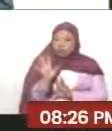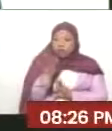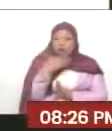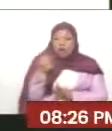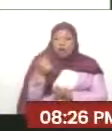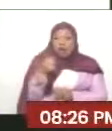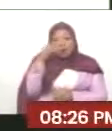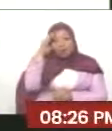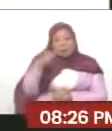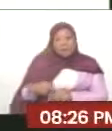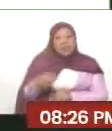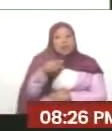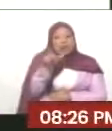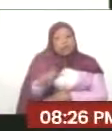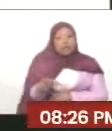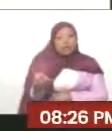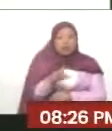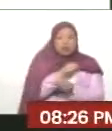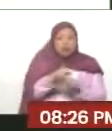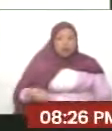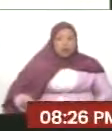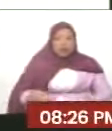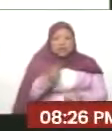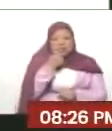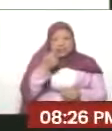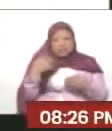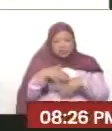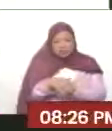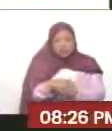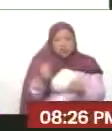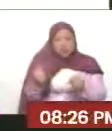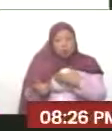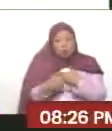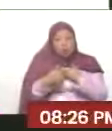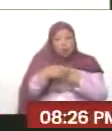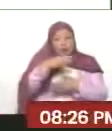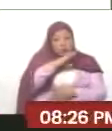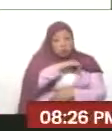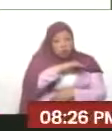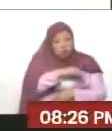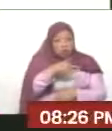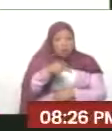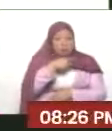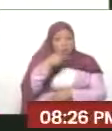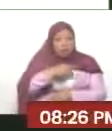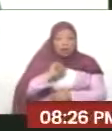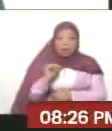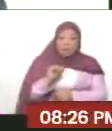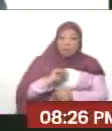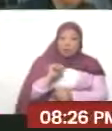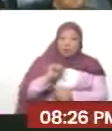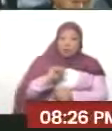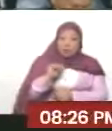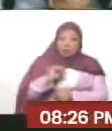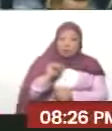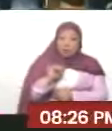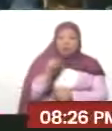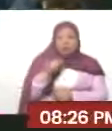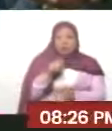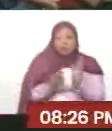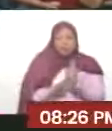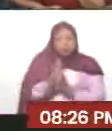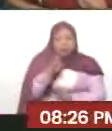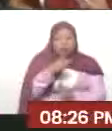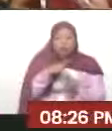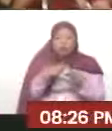la Fuerza Armada Nacional Bolivariana, de las fuerzas de inteligencia, contrainteligencia, de las fuerzas policiales. Y vamos a seguir avanzando. Esa